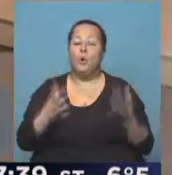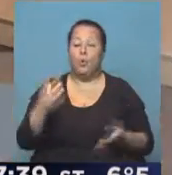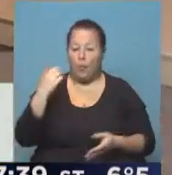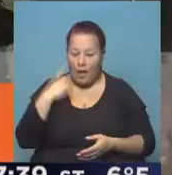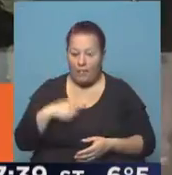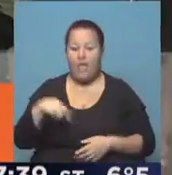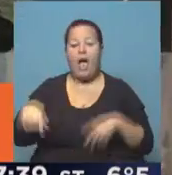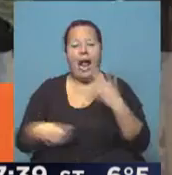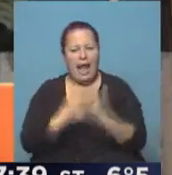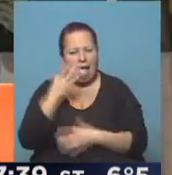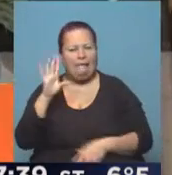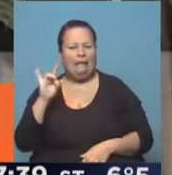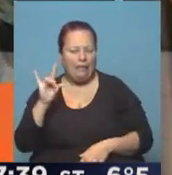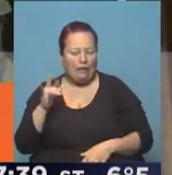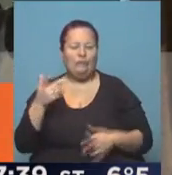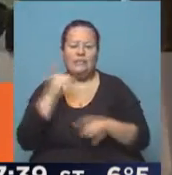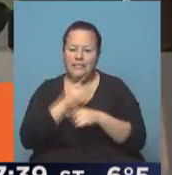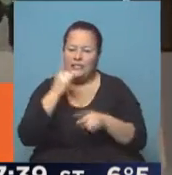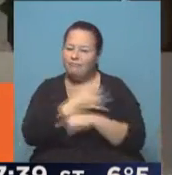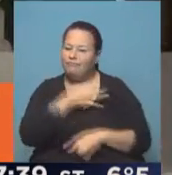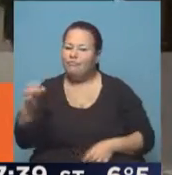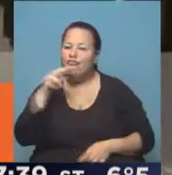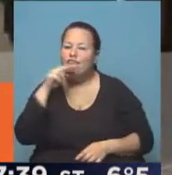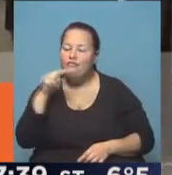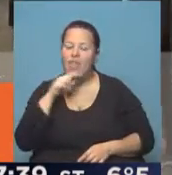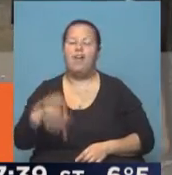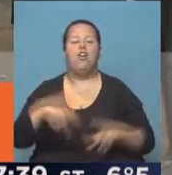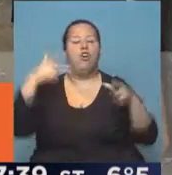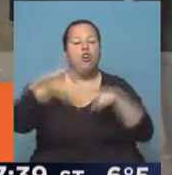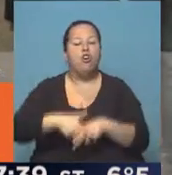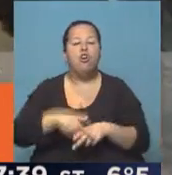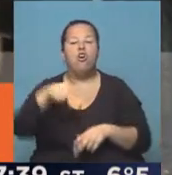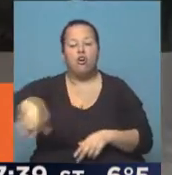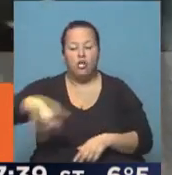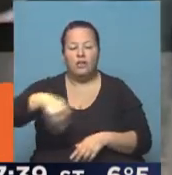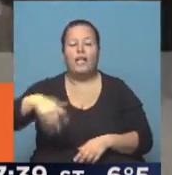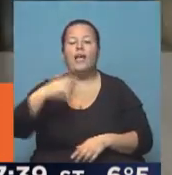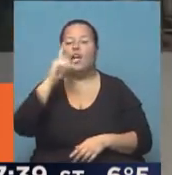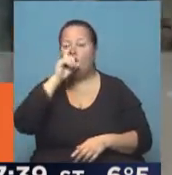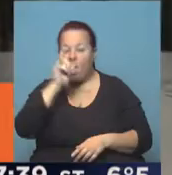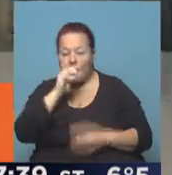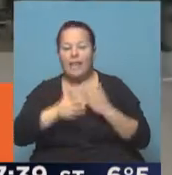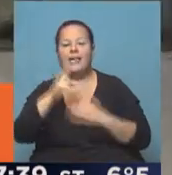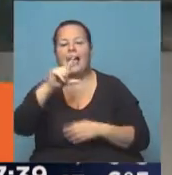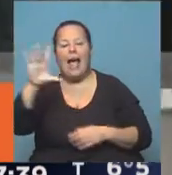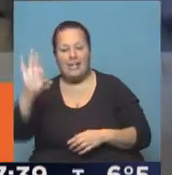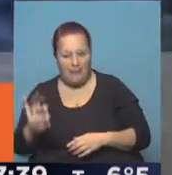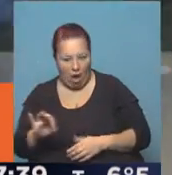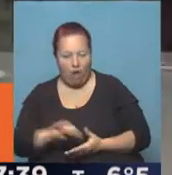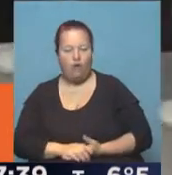Pablo. Mañana complicada, como ocurre habitualmente los viernes. El corte se está realizando sobre Avenida Corrientes y Avenida